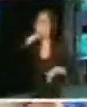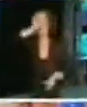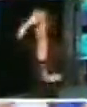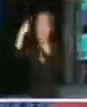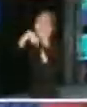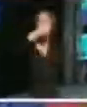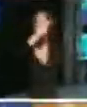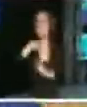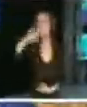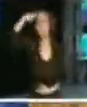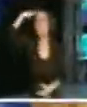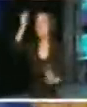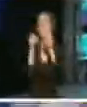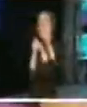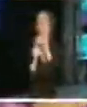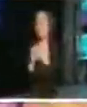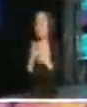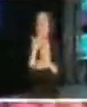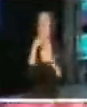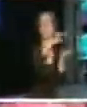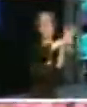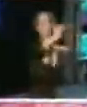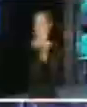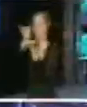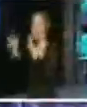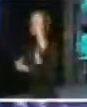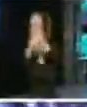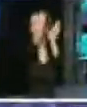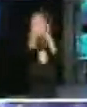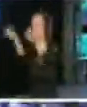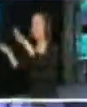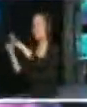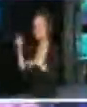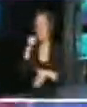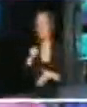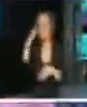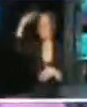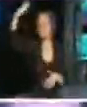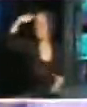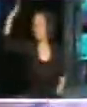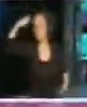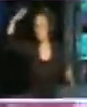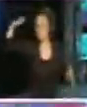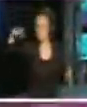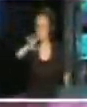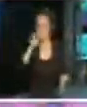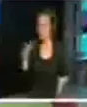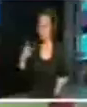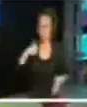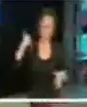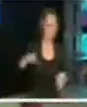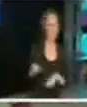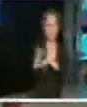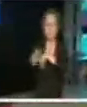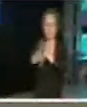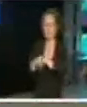Ilusionado voy a estar cuando se vayan, que ya está bien de mantener a